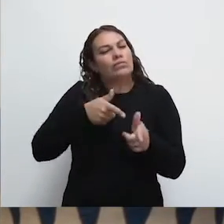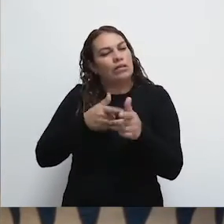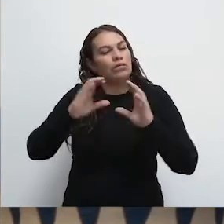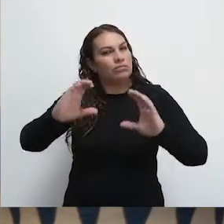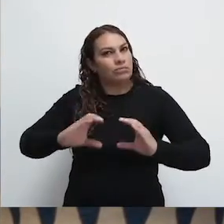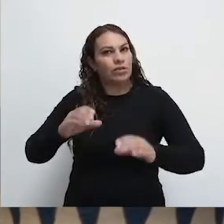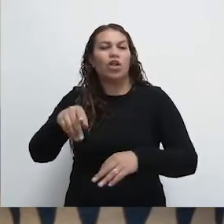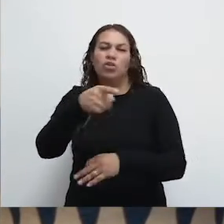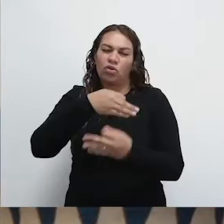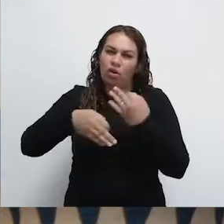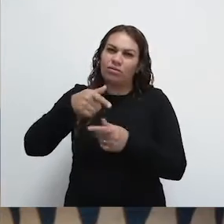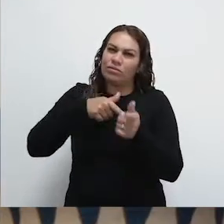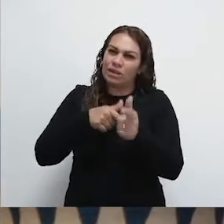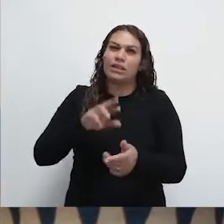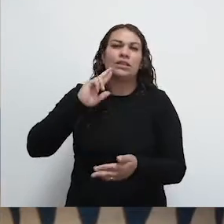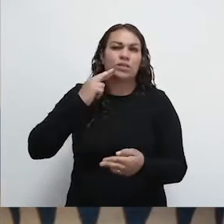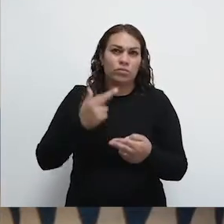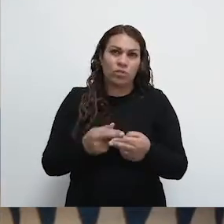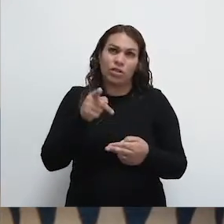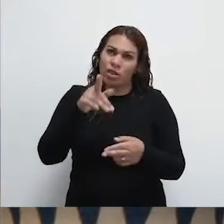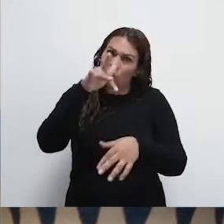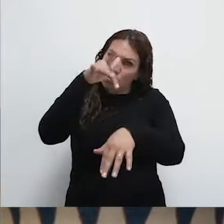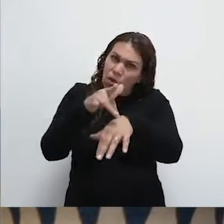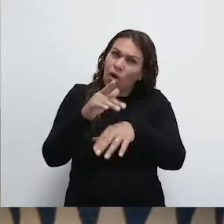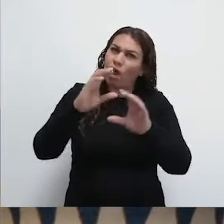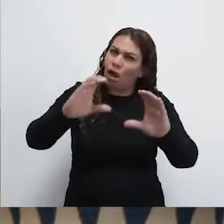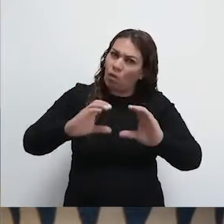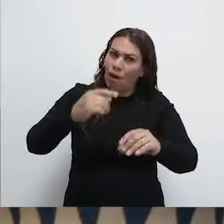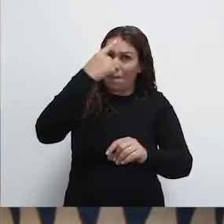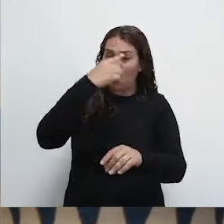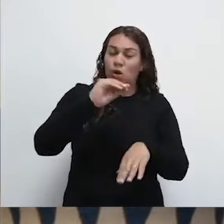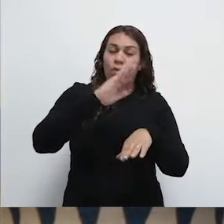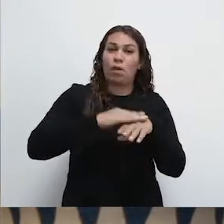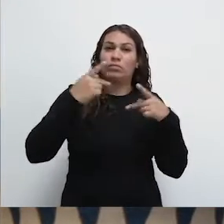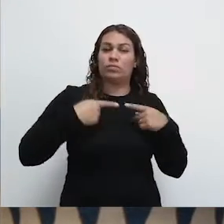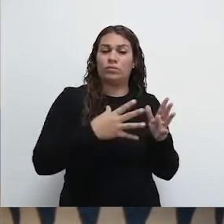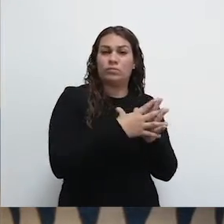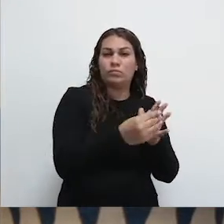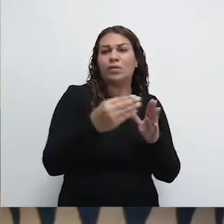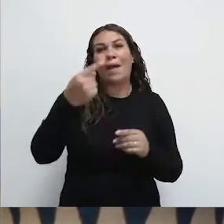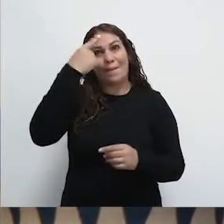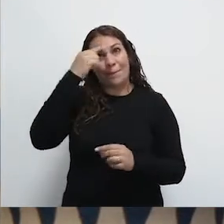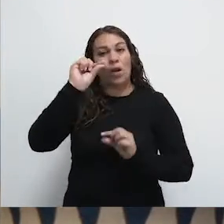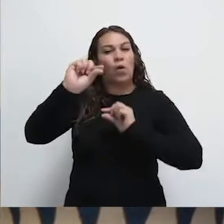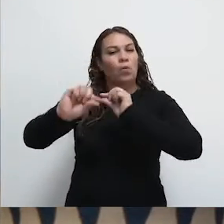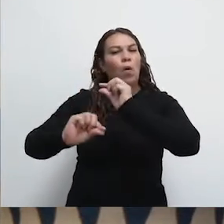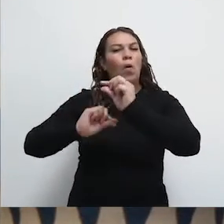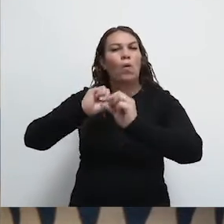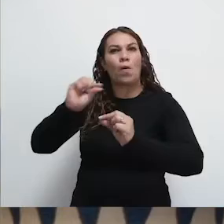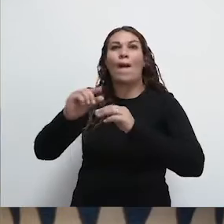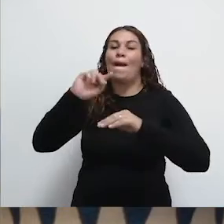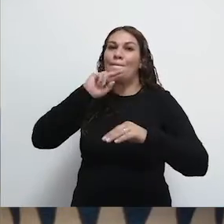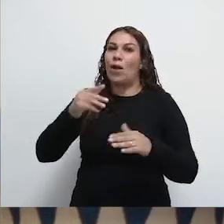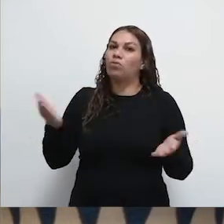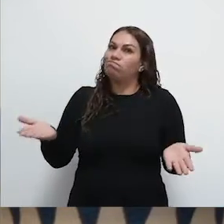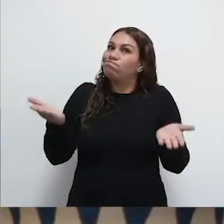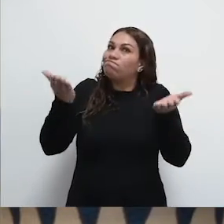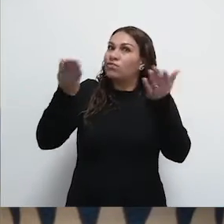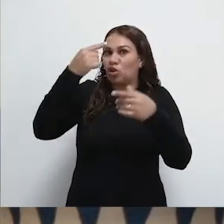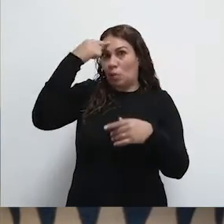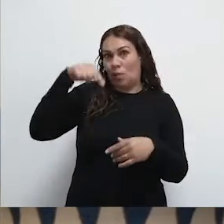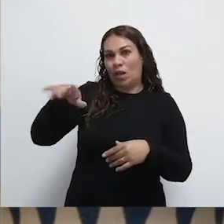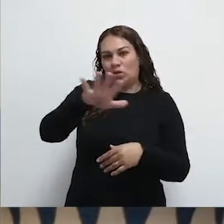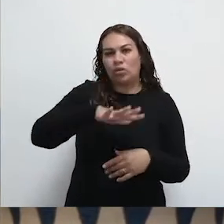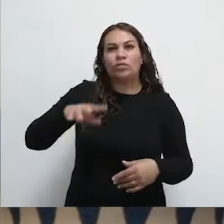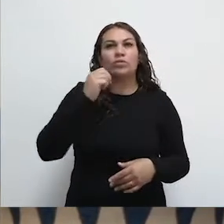sigamos siendo responsables y haciendo la parte que nos toca para prevenir contagios para poco a poco ir reactivando nuestra